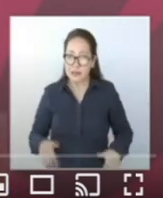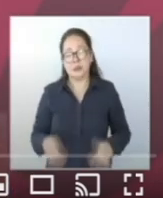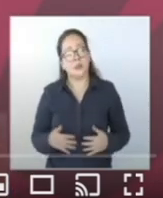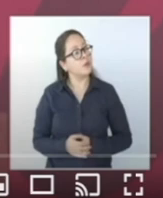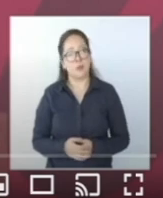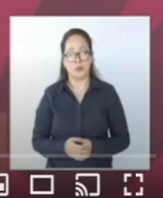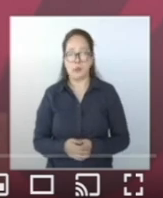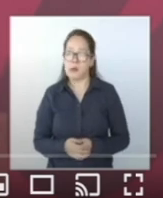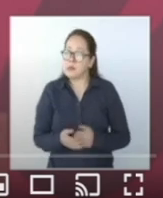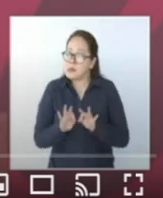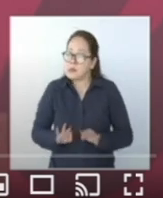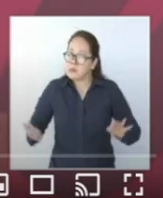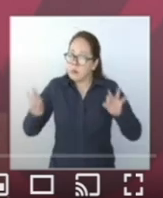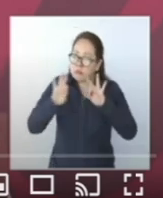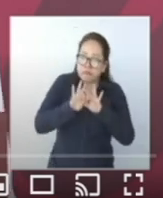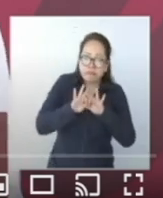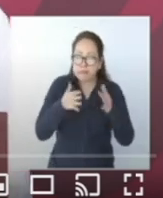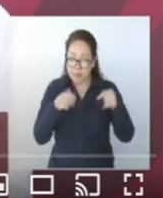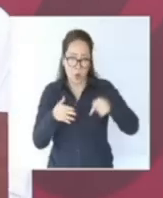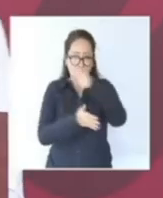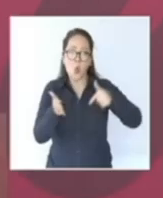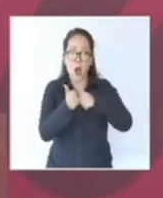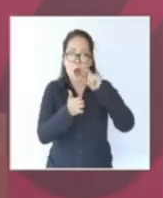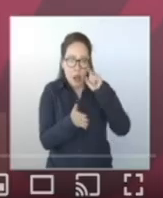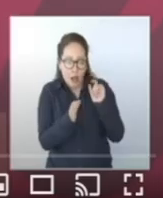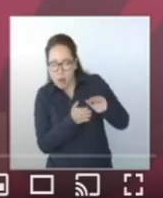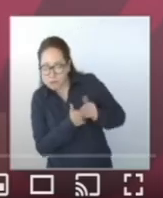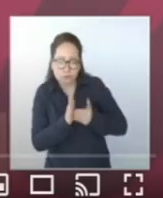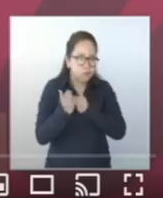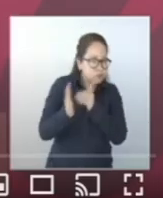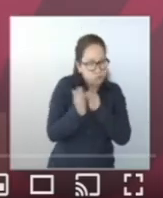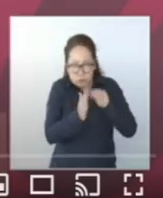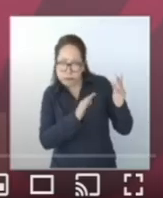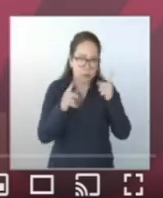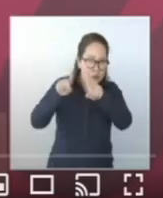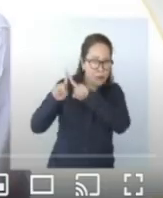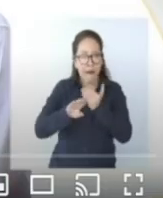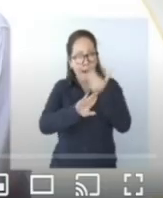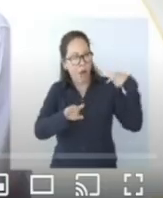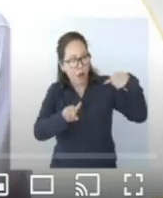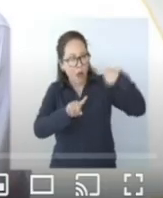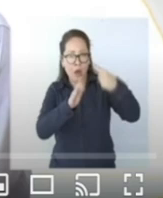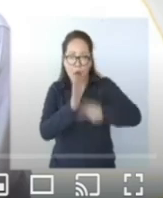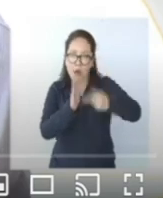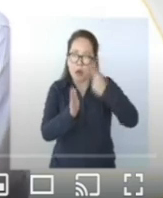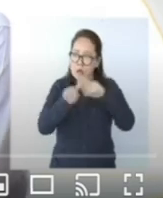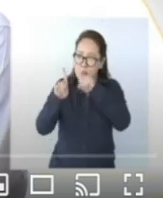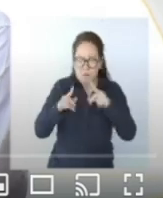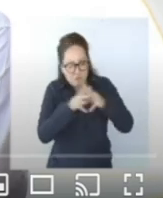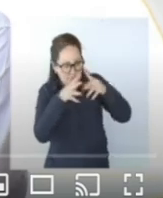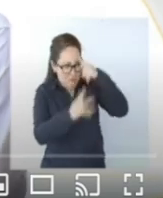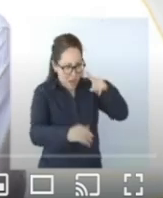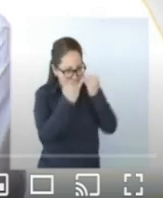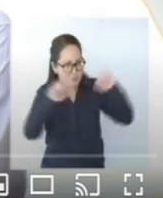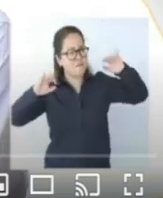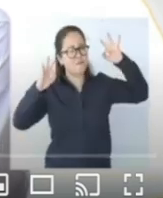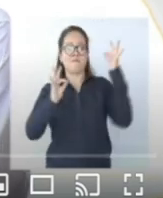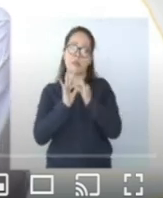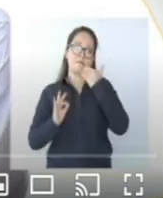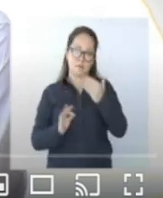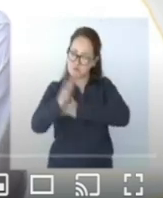la importancia estratégica que ha tenido el puerto de Veracruz en todas las luchas para hacer realidad nuestra